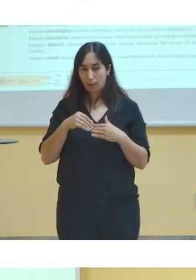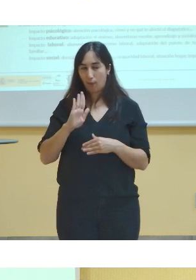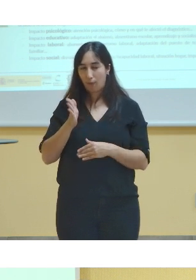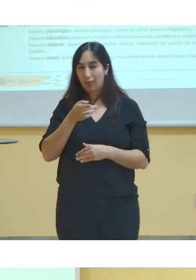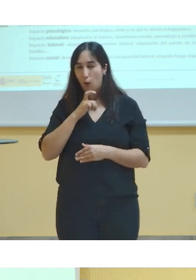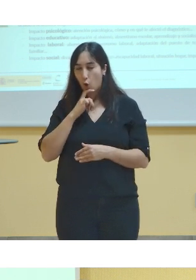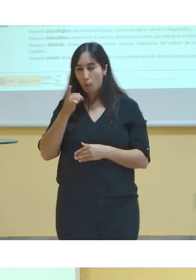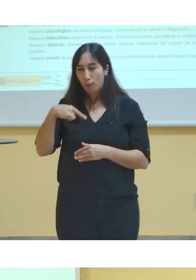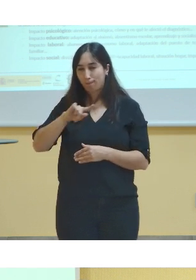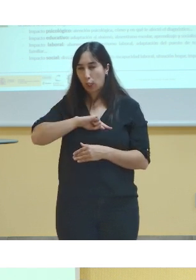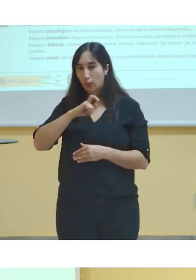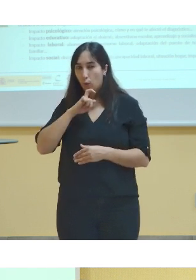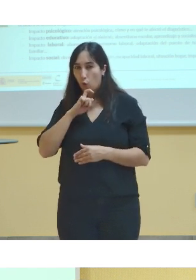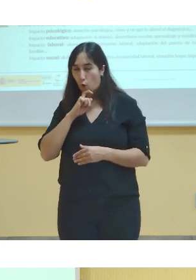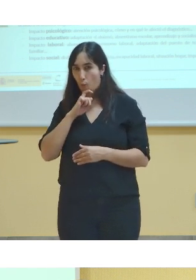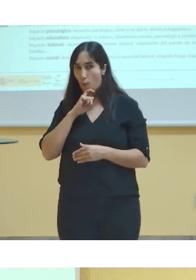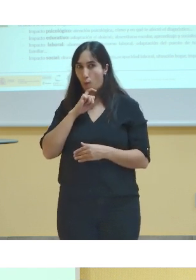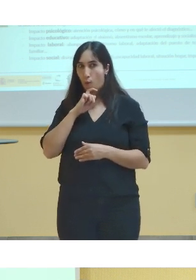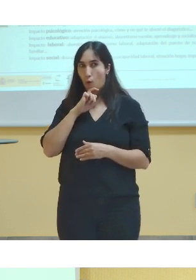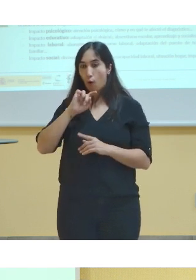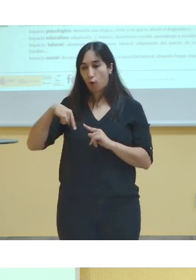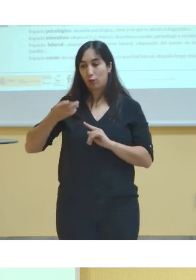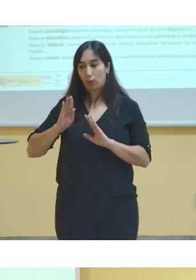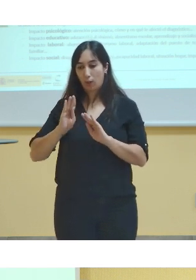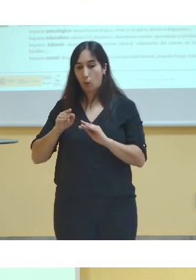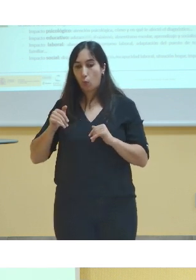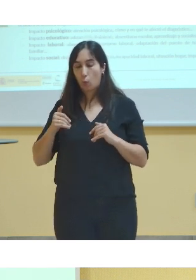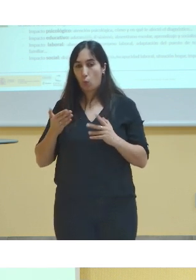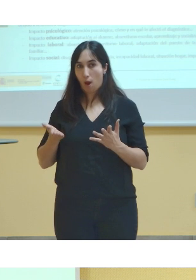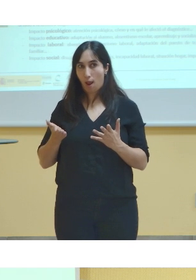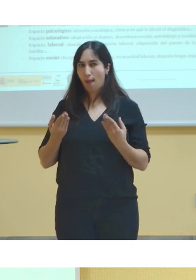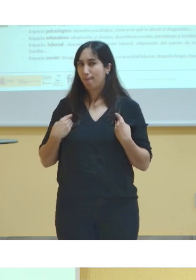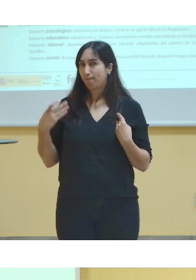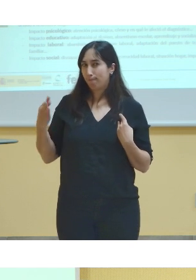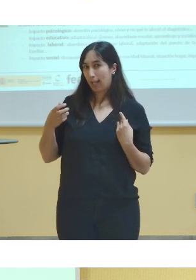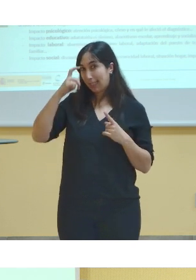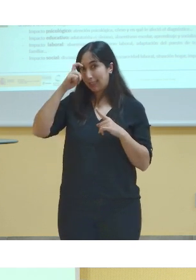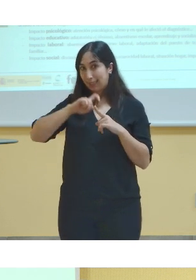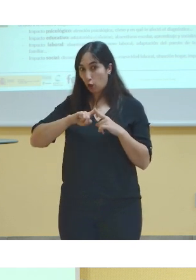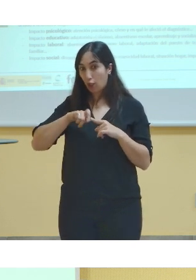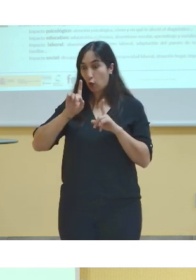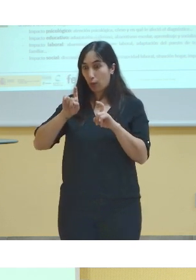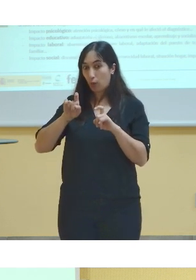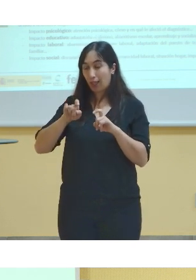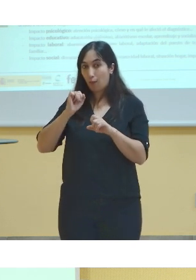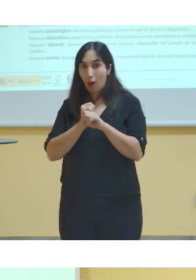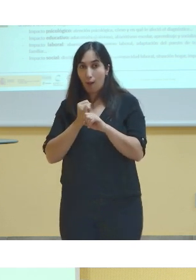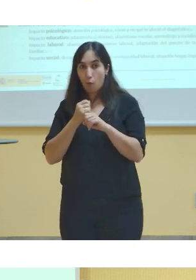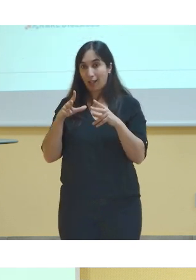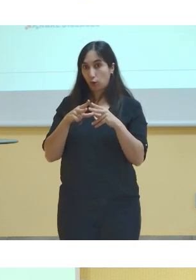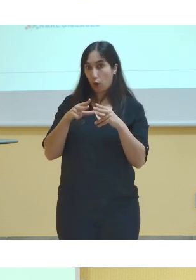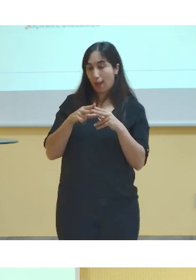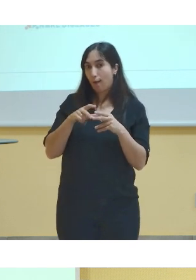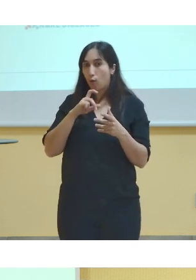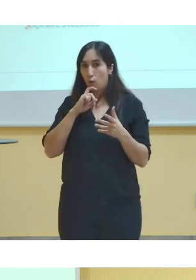la percepción que tenían los pacientes, cuáles eran las consecuencias que habían vivido, tanto a nivel psicológico como educativo, laboral, social.